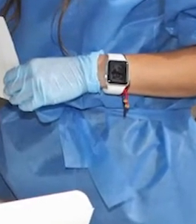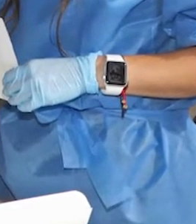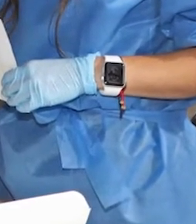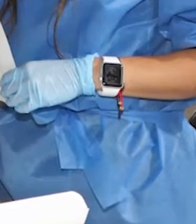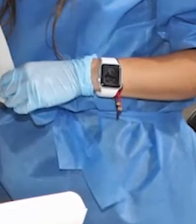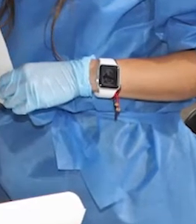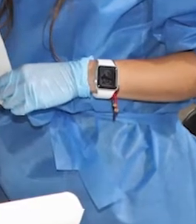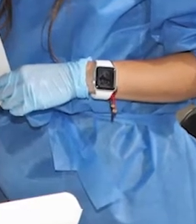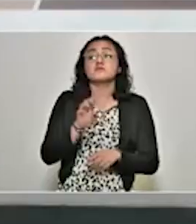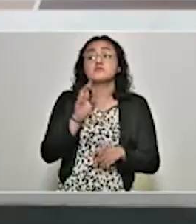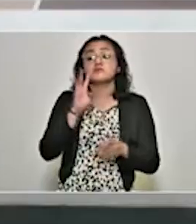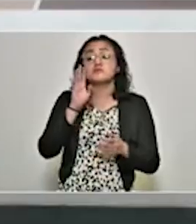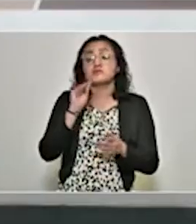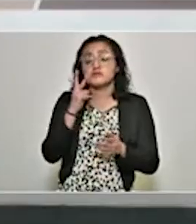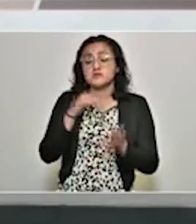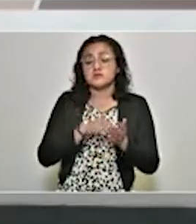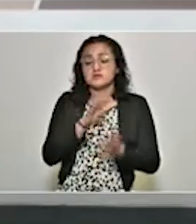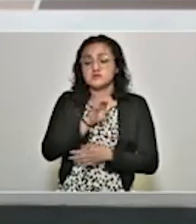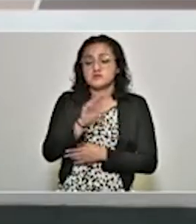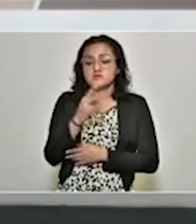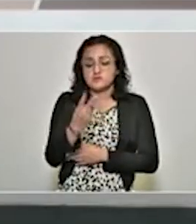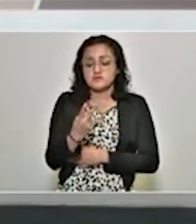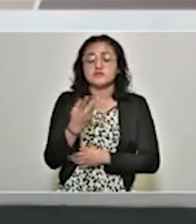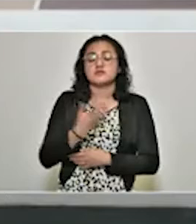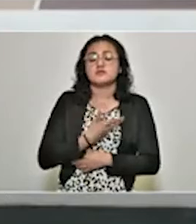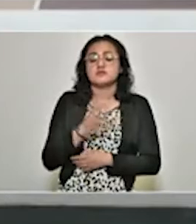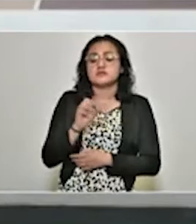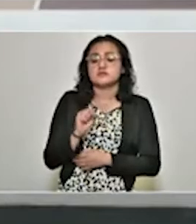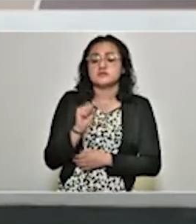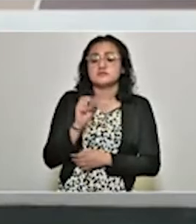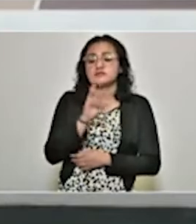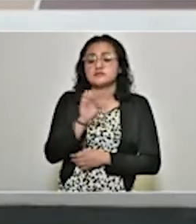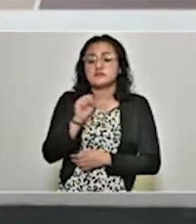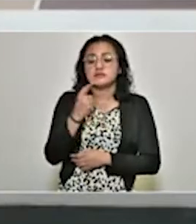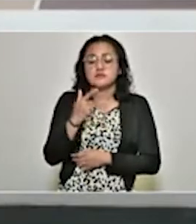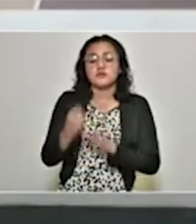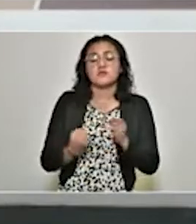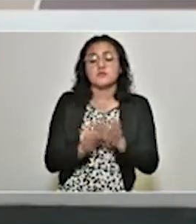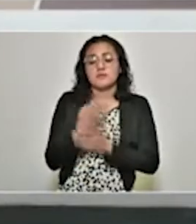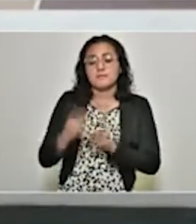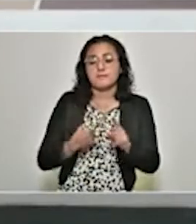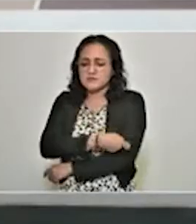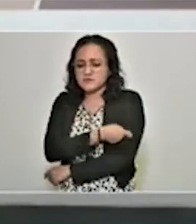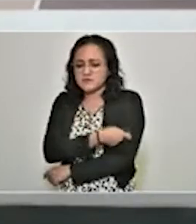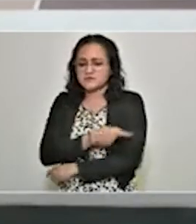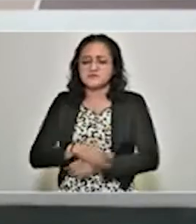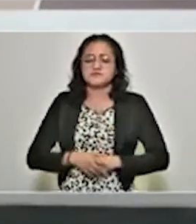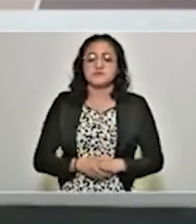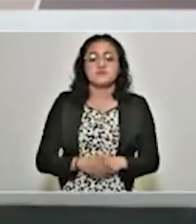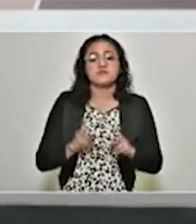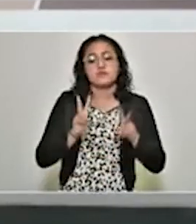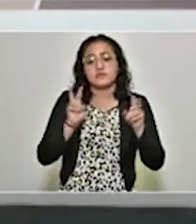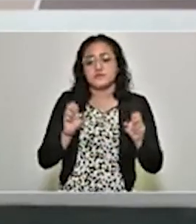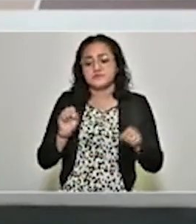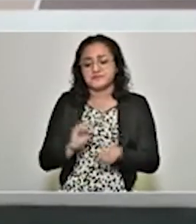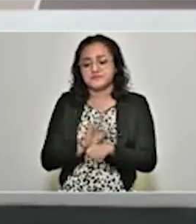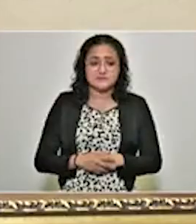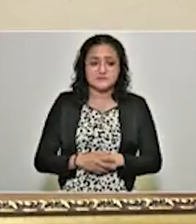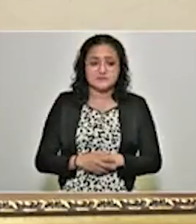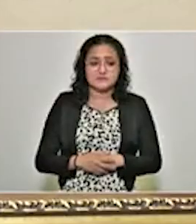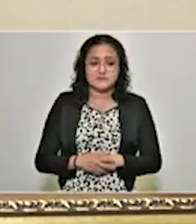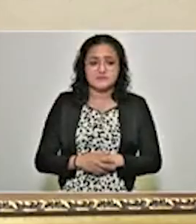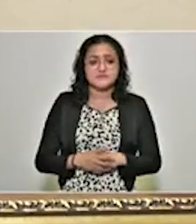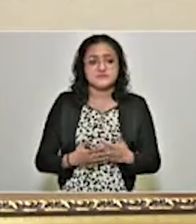hospitalizados en las últimas 24 horas, así lo informó en rueda de prensa el secretario de Salud José Antonio Martínez. El gobernador Miguel Barbosa